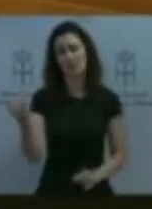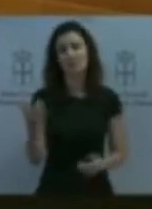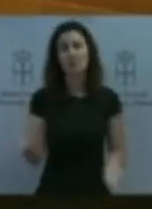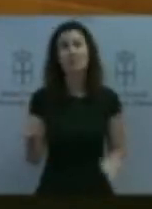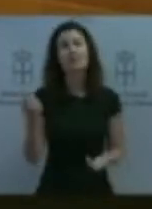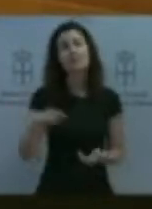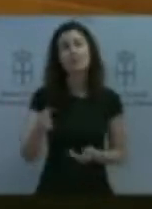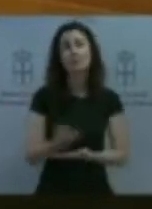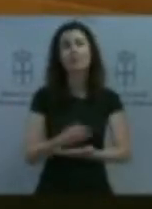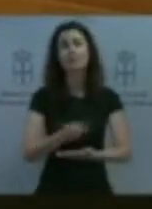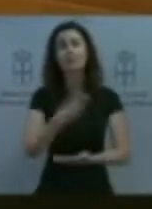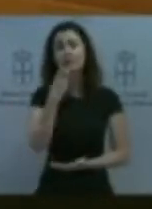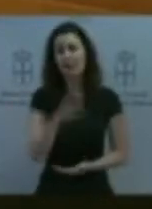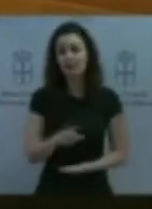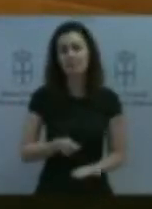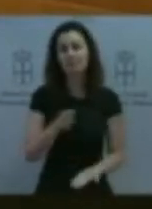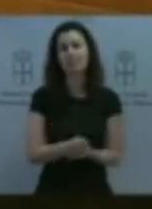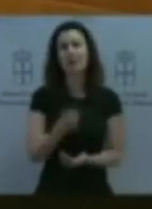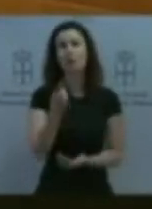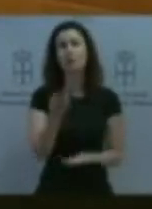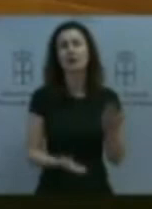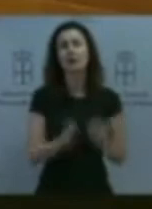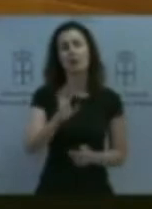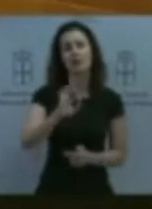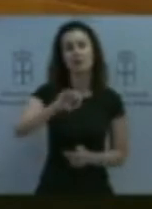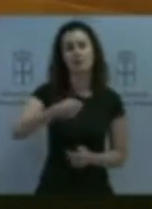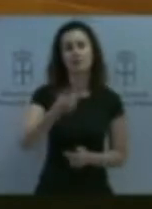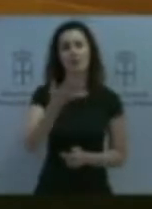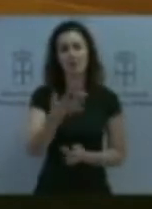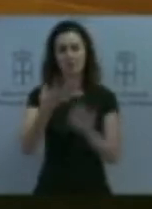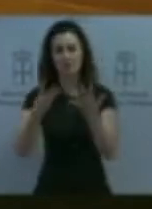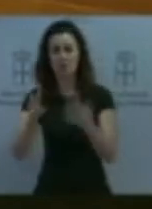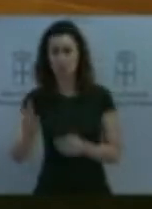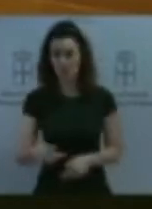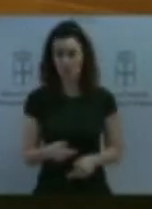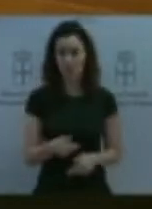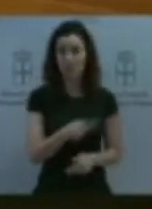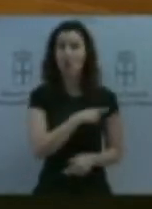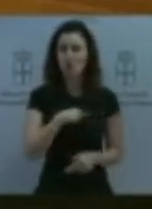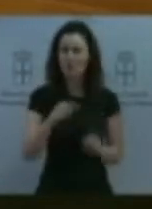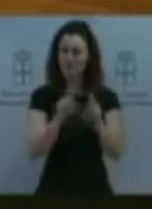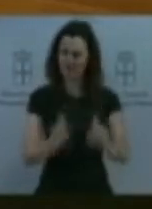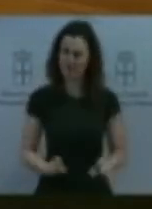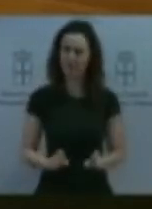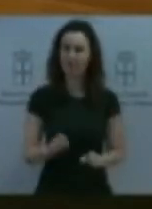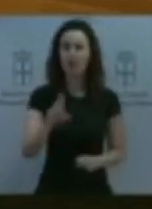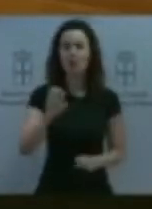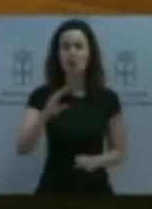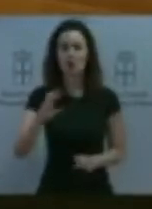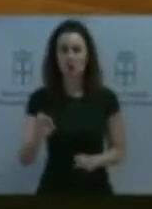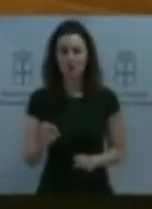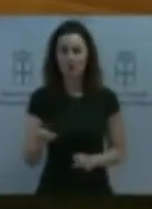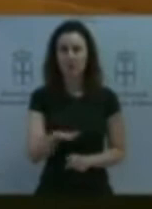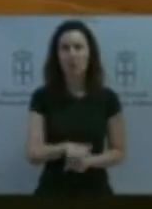a 0,58 euros. Le voy a dar algunos nombres de algunas empresas. Roco, sede en Oleiros, La Coruña.